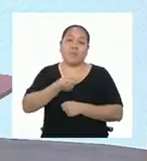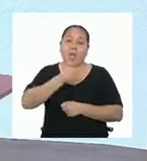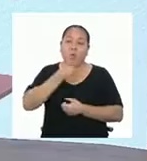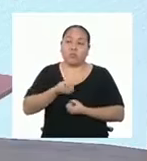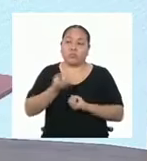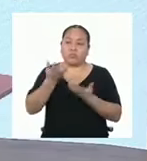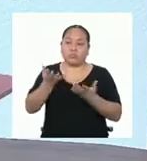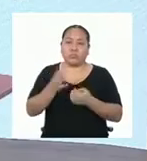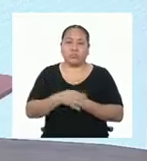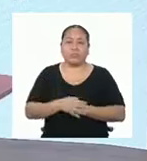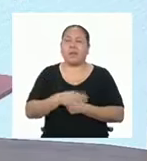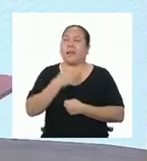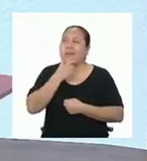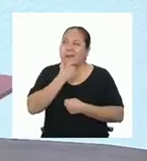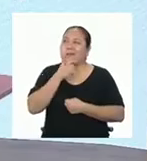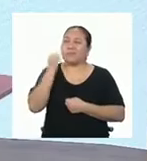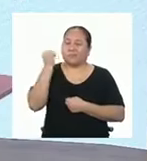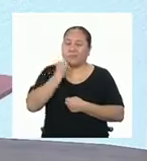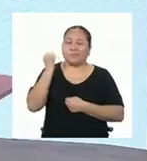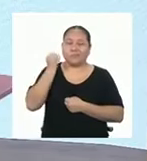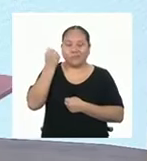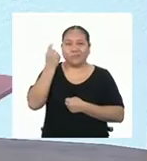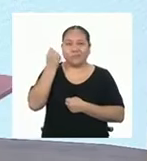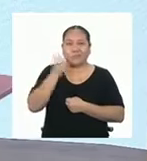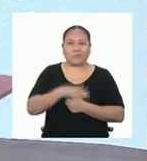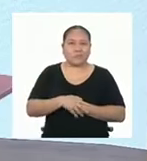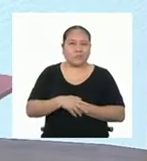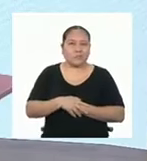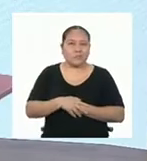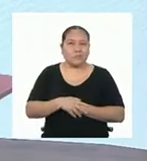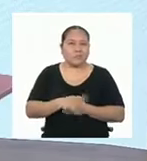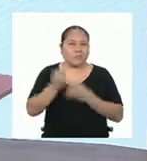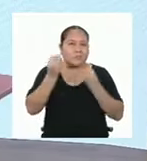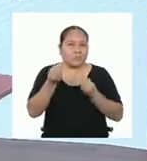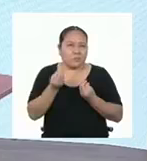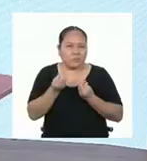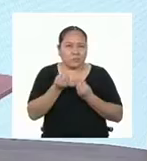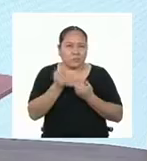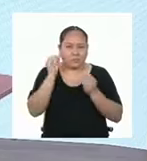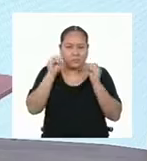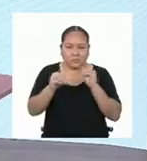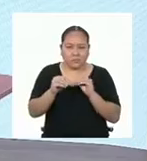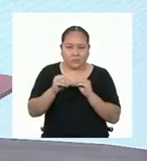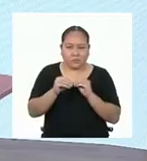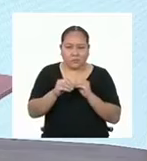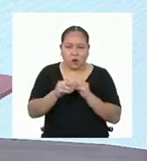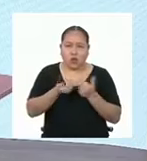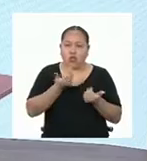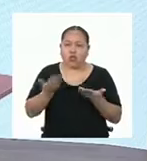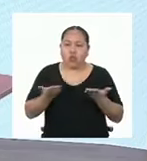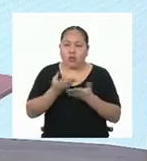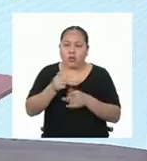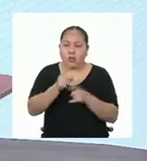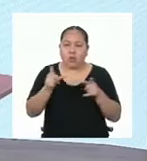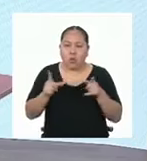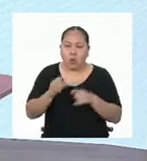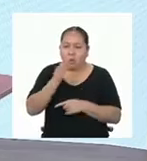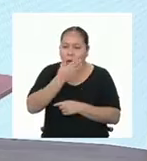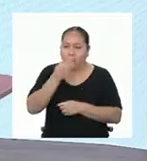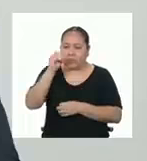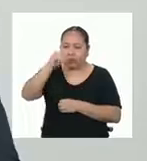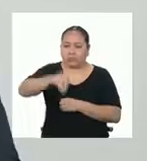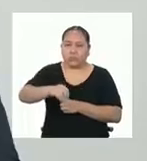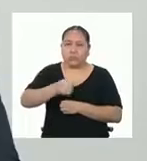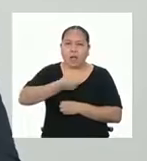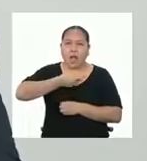Ah, ya entiendo Entonces, ¿cómo podría determinar dónde es el mejor lugar para colocar el aspersor de